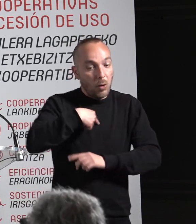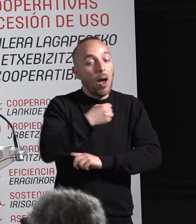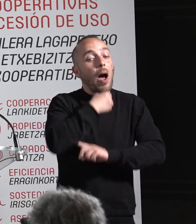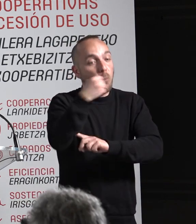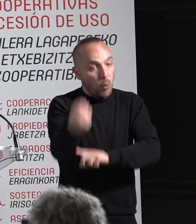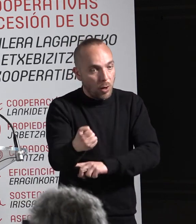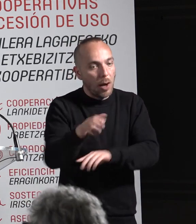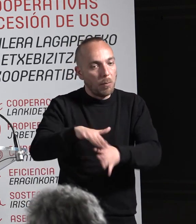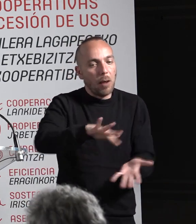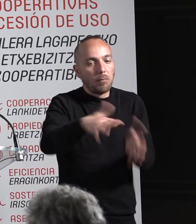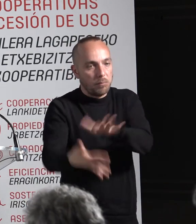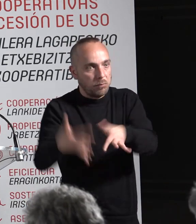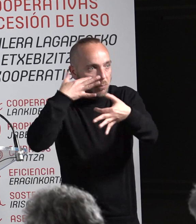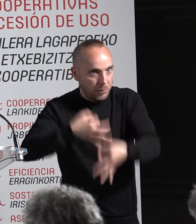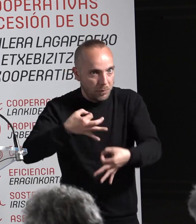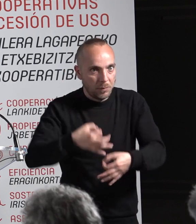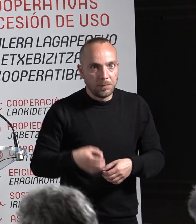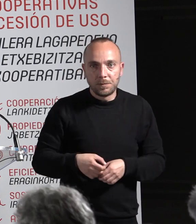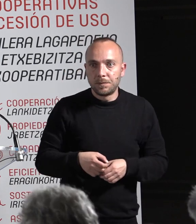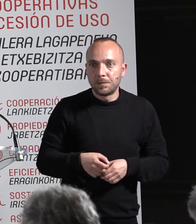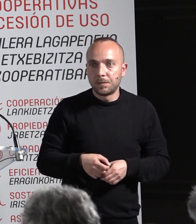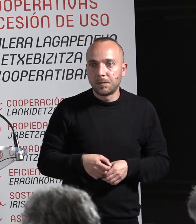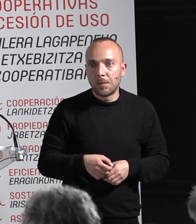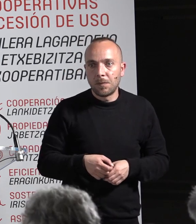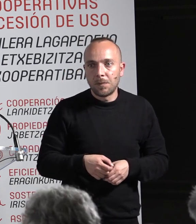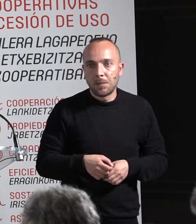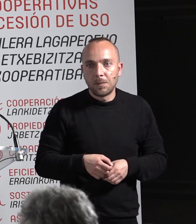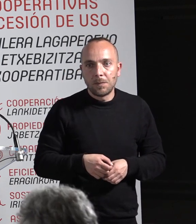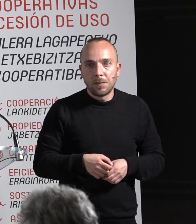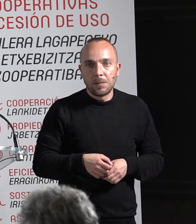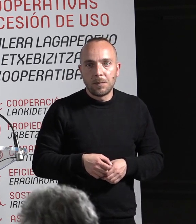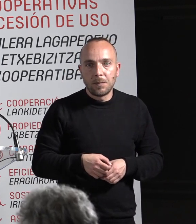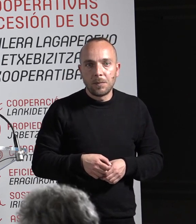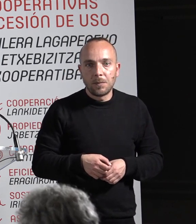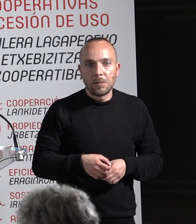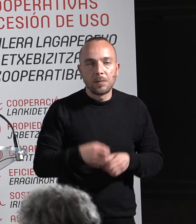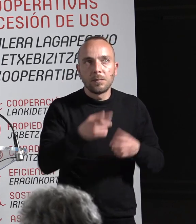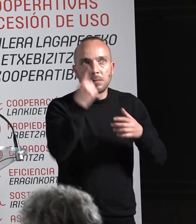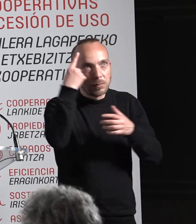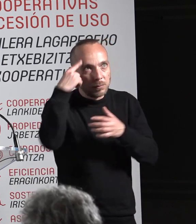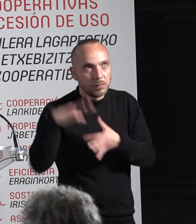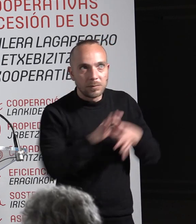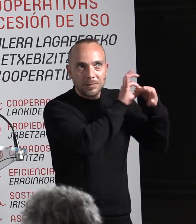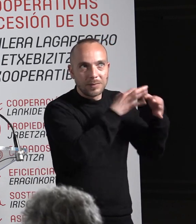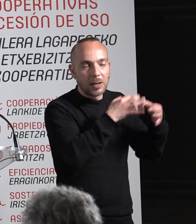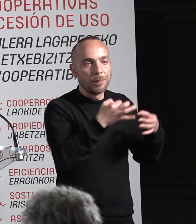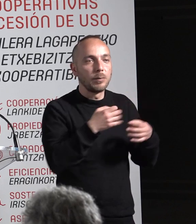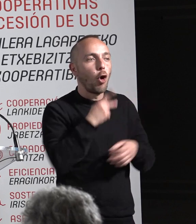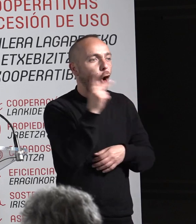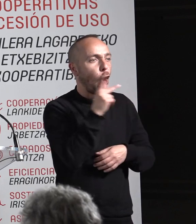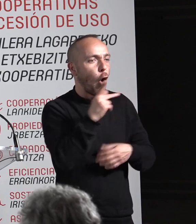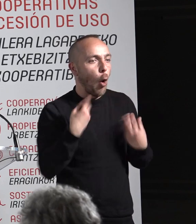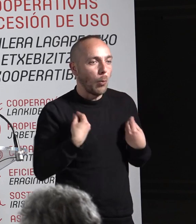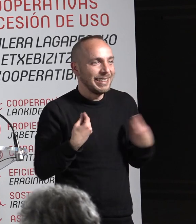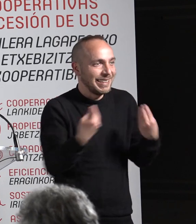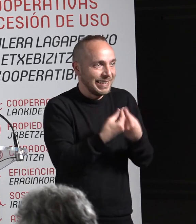eso también pueda ser, aún sin nombre, claro. ¿Eso dónde está, en qué está enmarcado? Covisicha no es una red solamente de Navarra, Covisicha